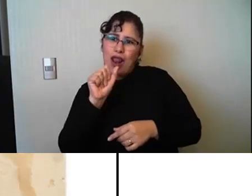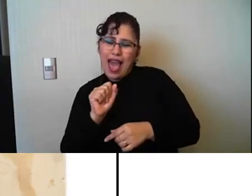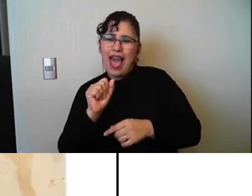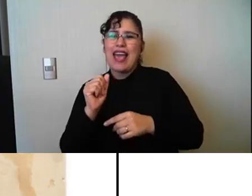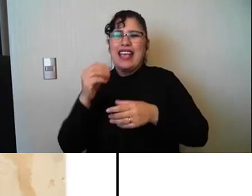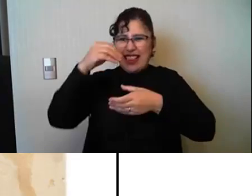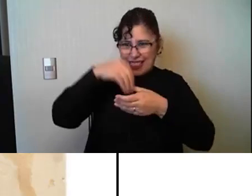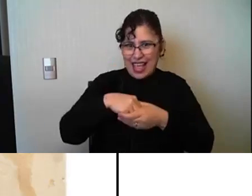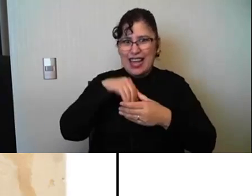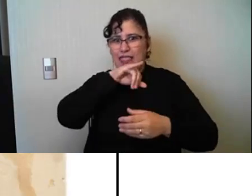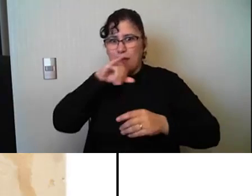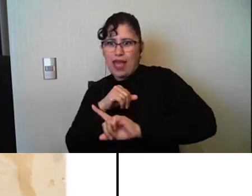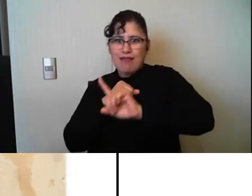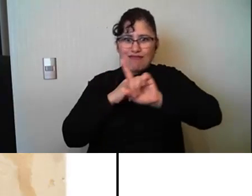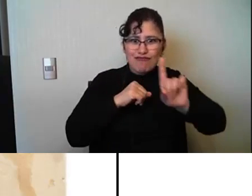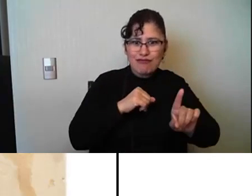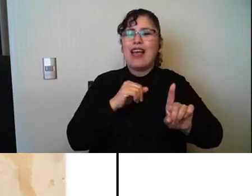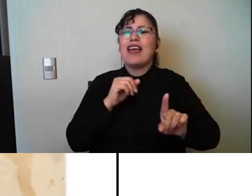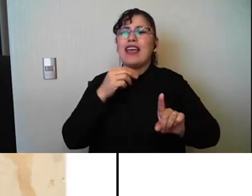tercer ventrículo.